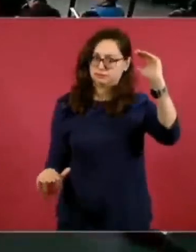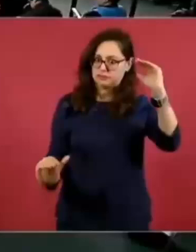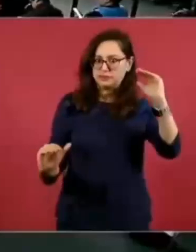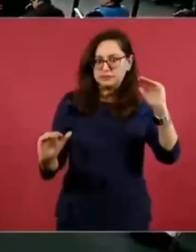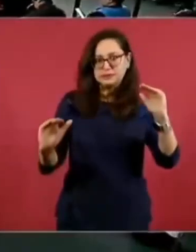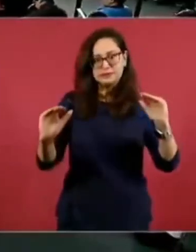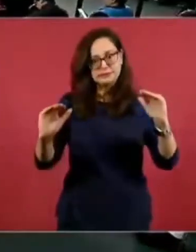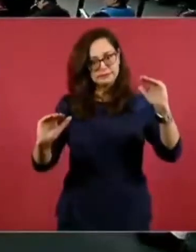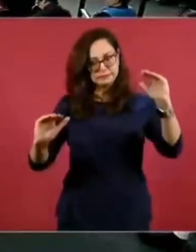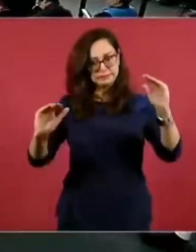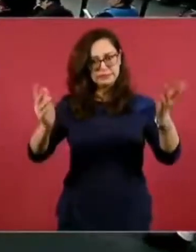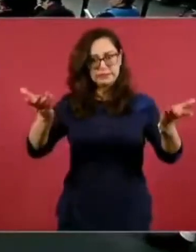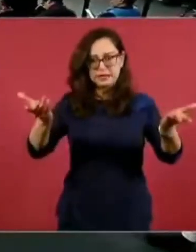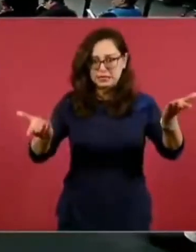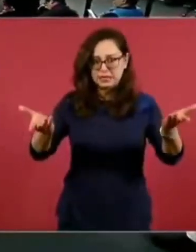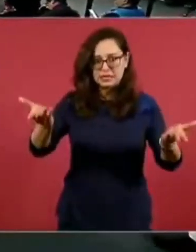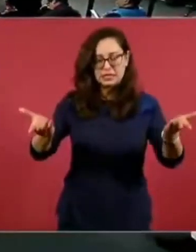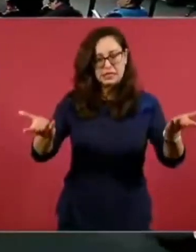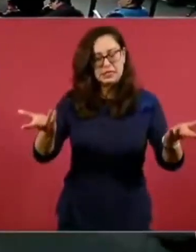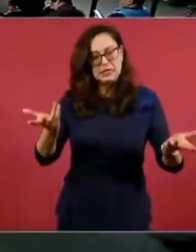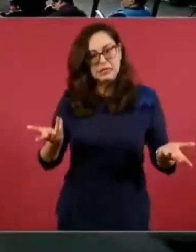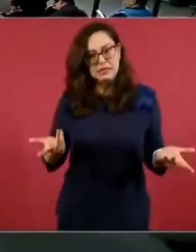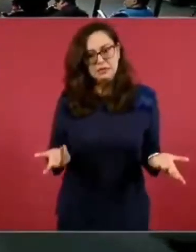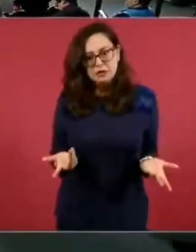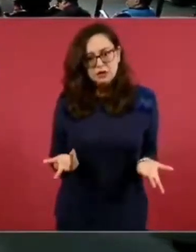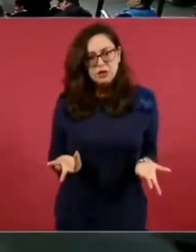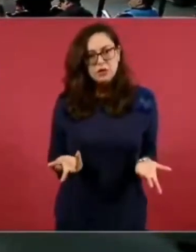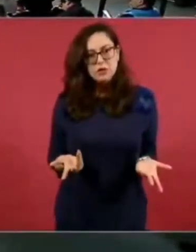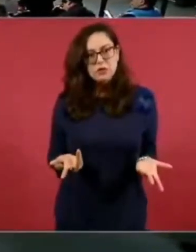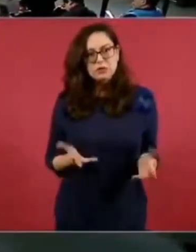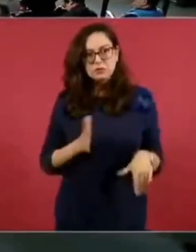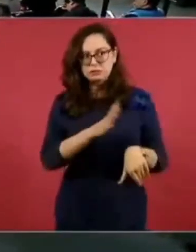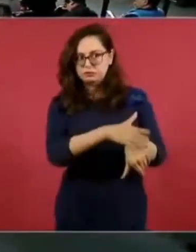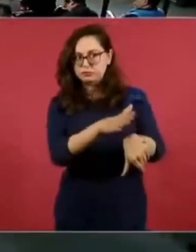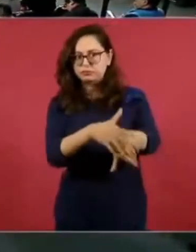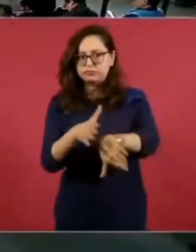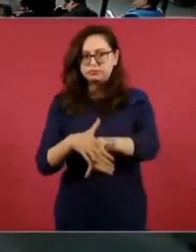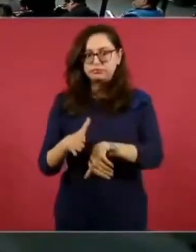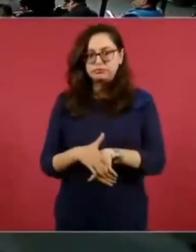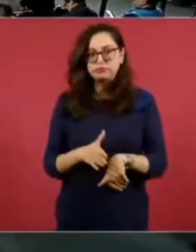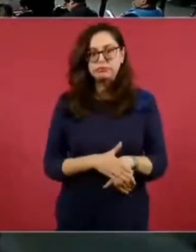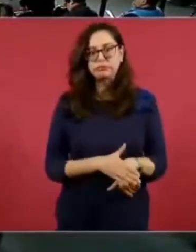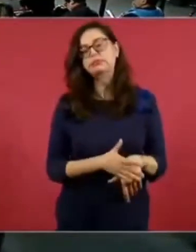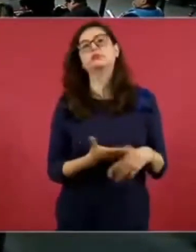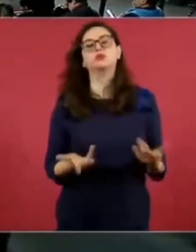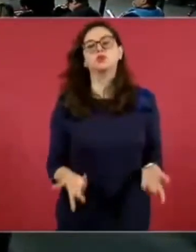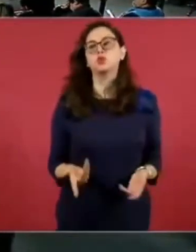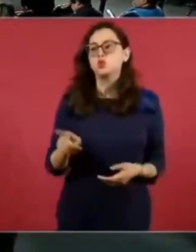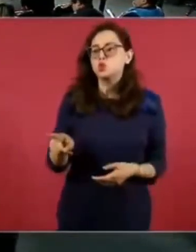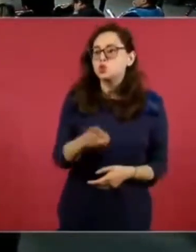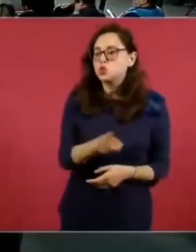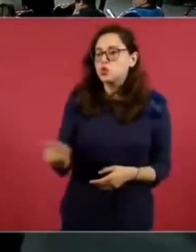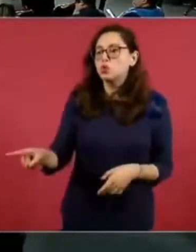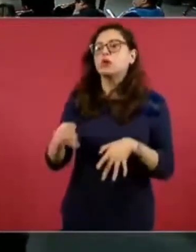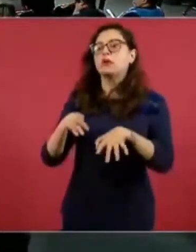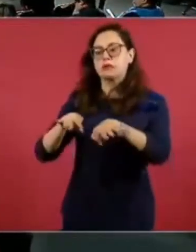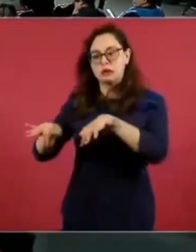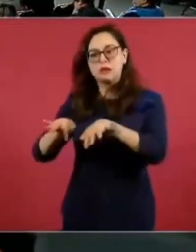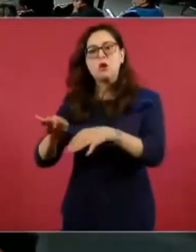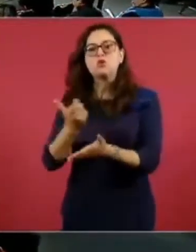dice Morelos, que se modere la indigencia y la opulencia, que se eleve el salario del peón,